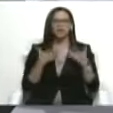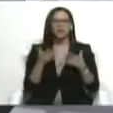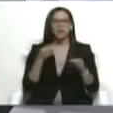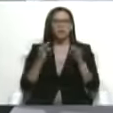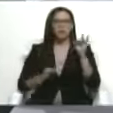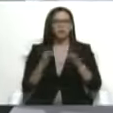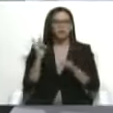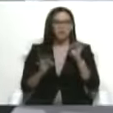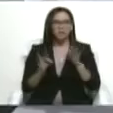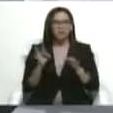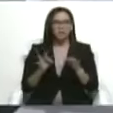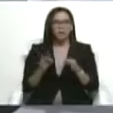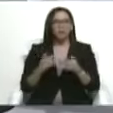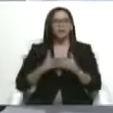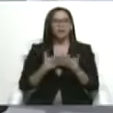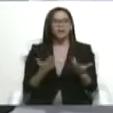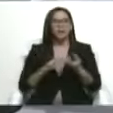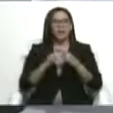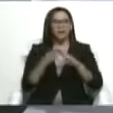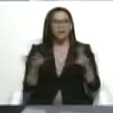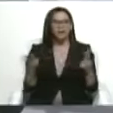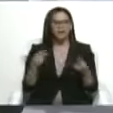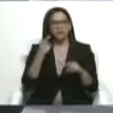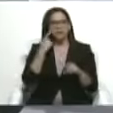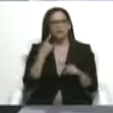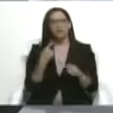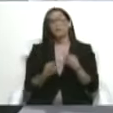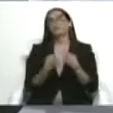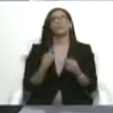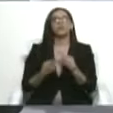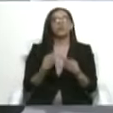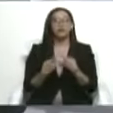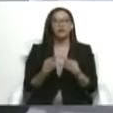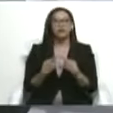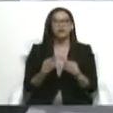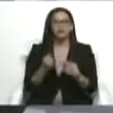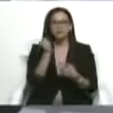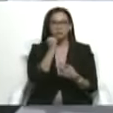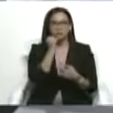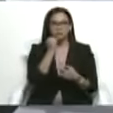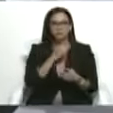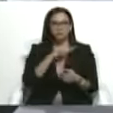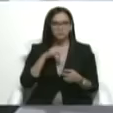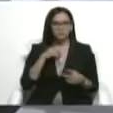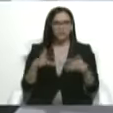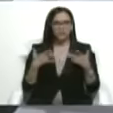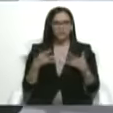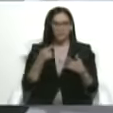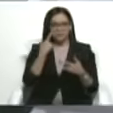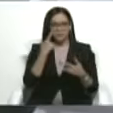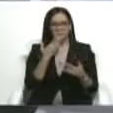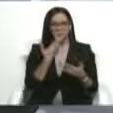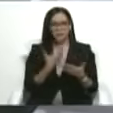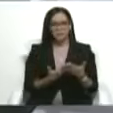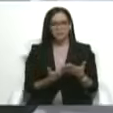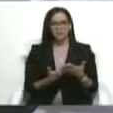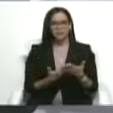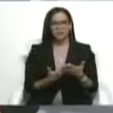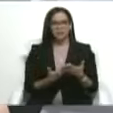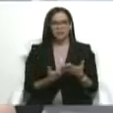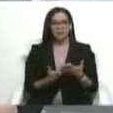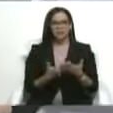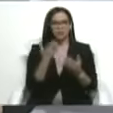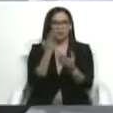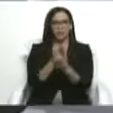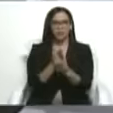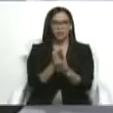justicia para garantizar la paz. Fíjate que una de las proclamas de nuestra gestión, si me permite, creo que lo trae aquí en una